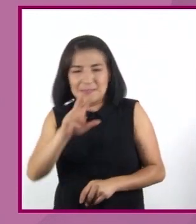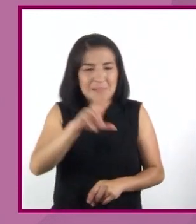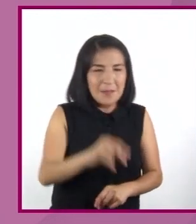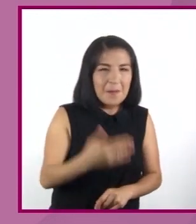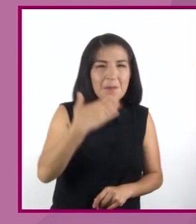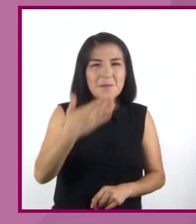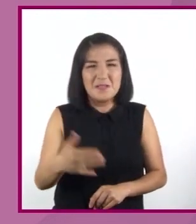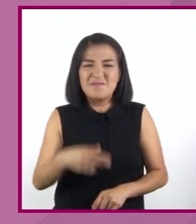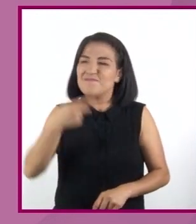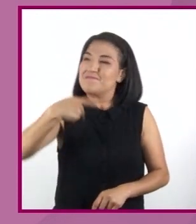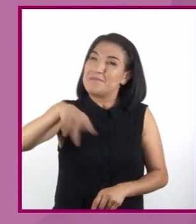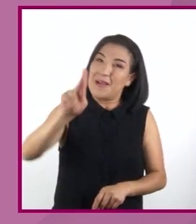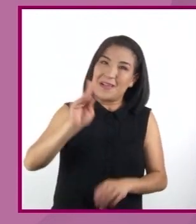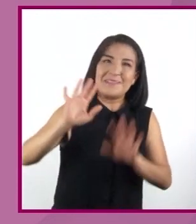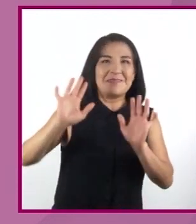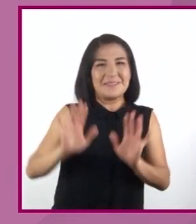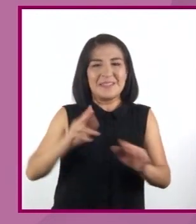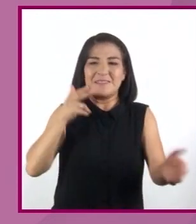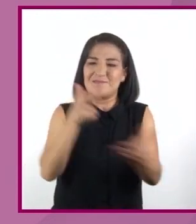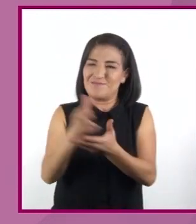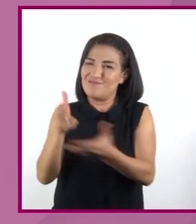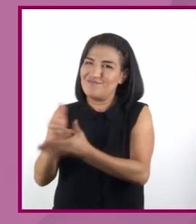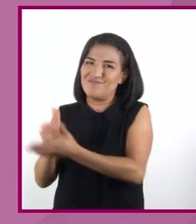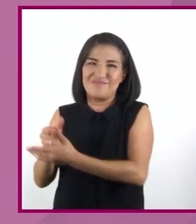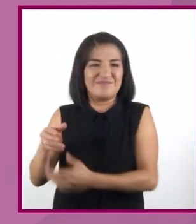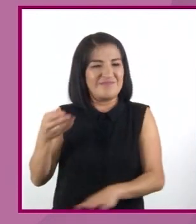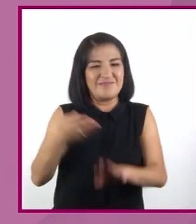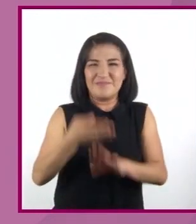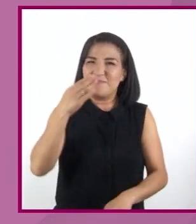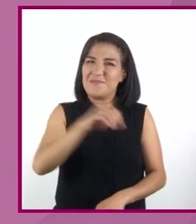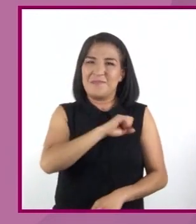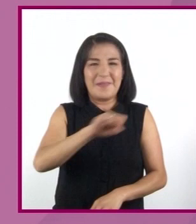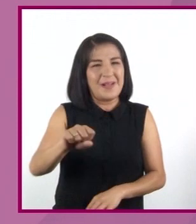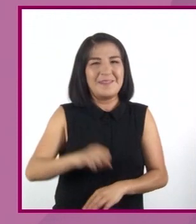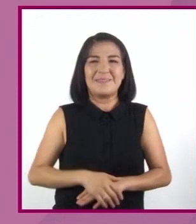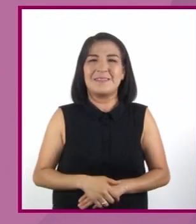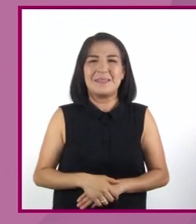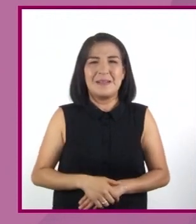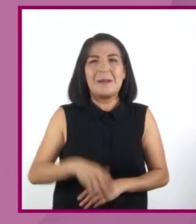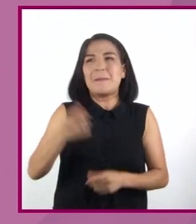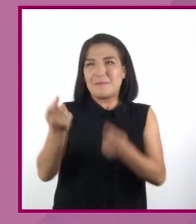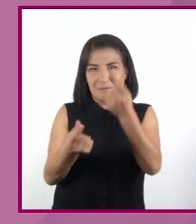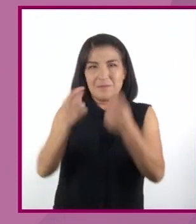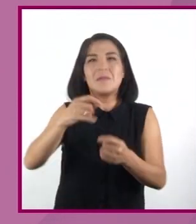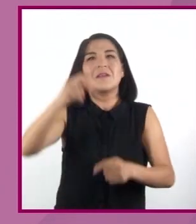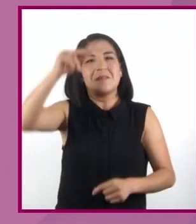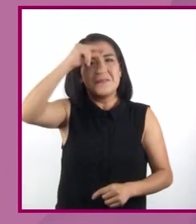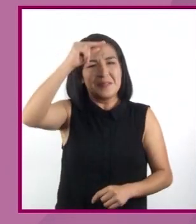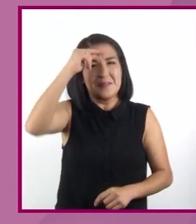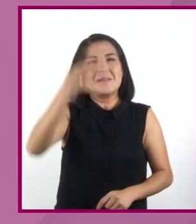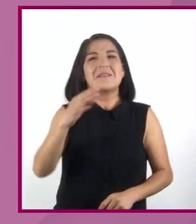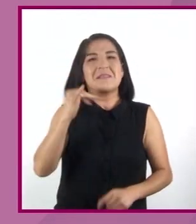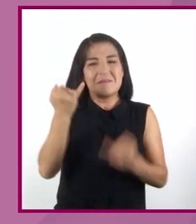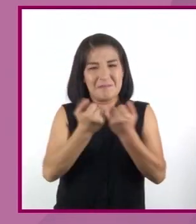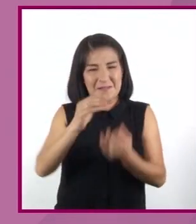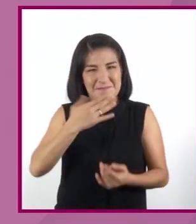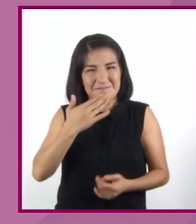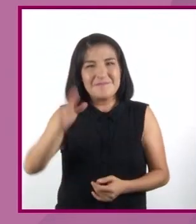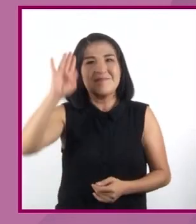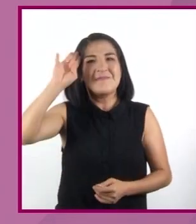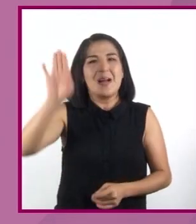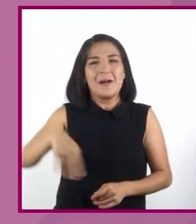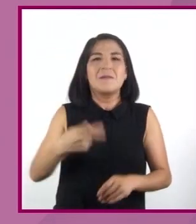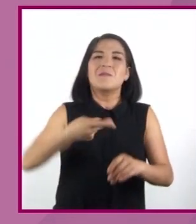me he topado con ciertos criminales, mis antagonistas, también inteligentes, pero dedican su mente